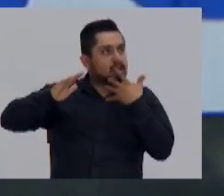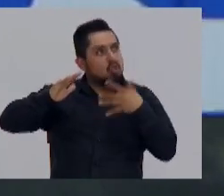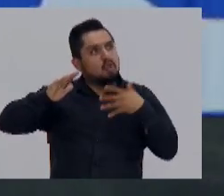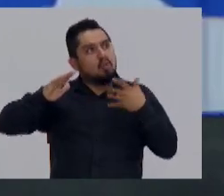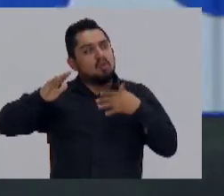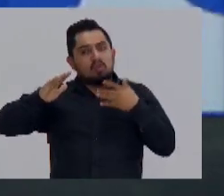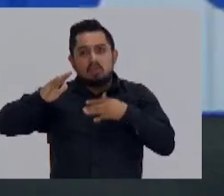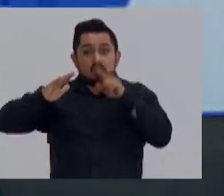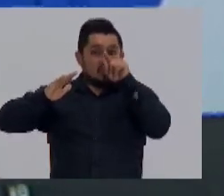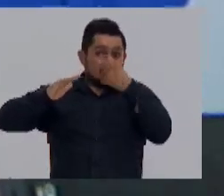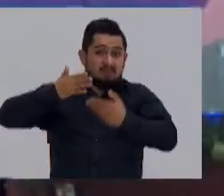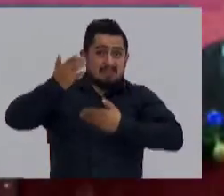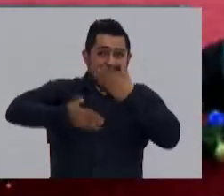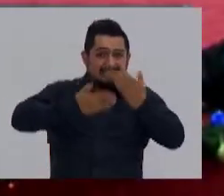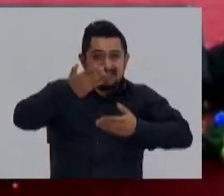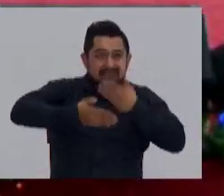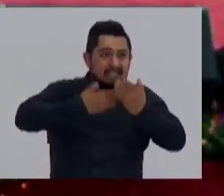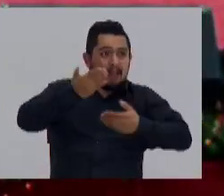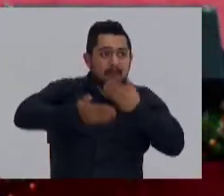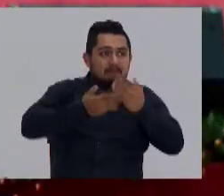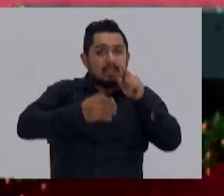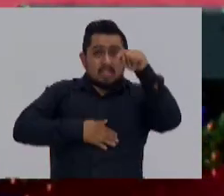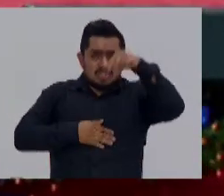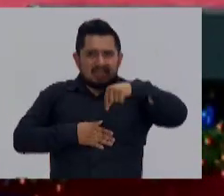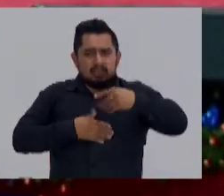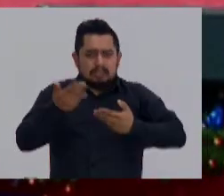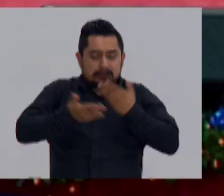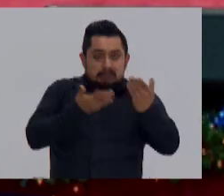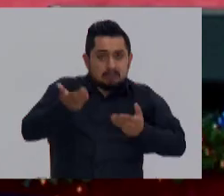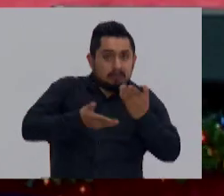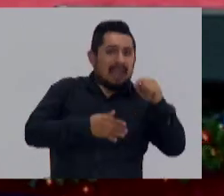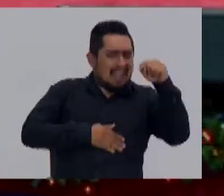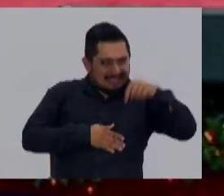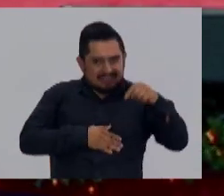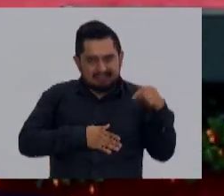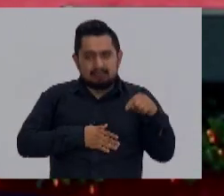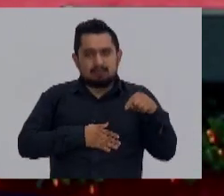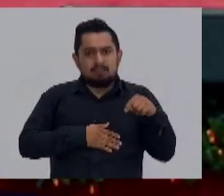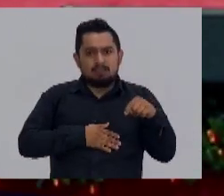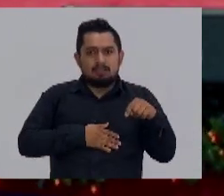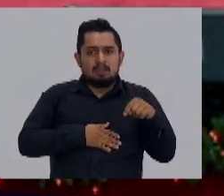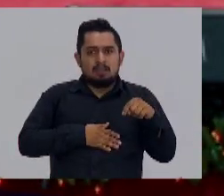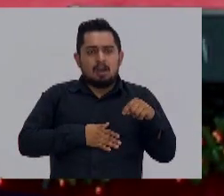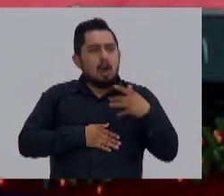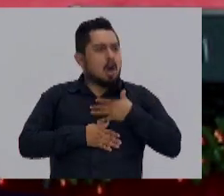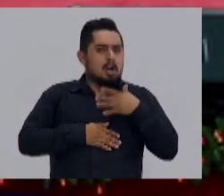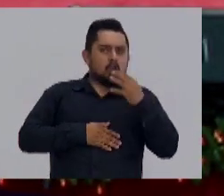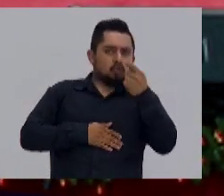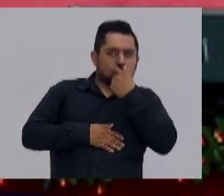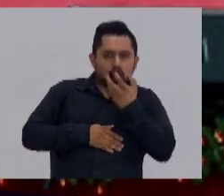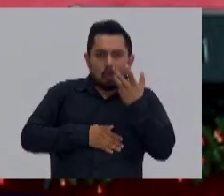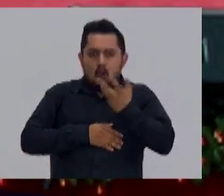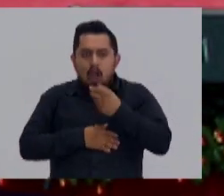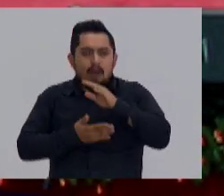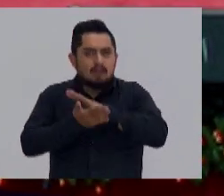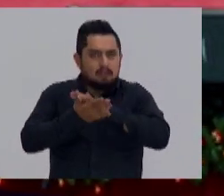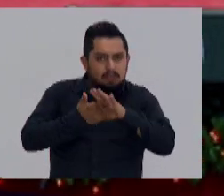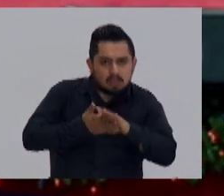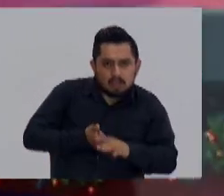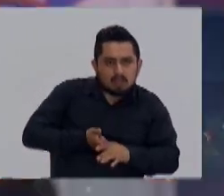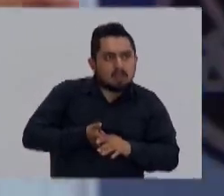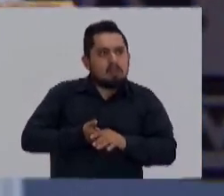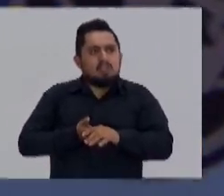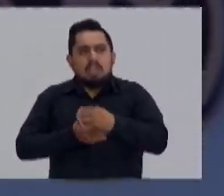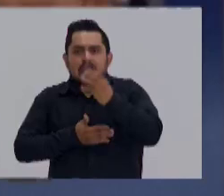que tú estás sirviendo aquí, y lo digo con respeto porque es lo que vivimos. La Santa Cena y las copitas y